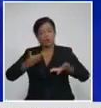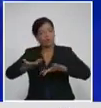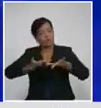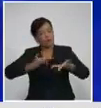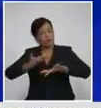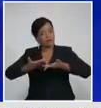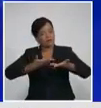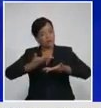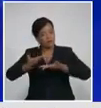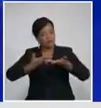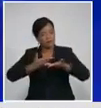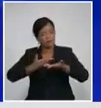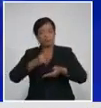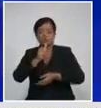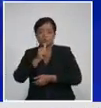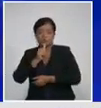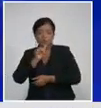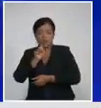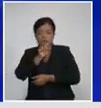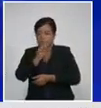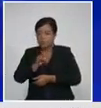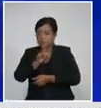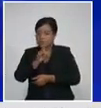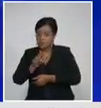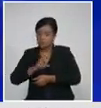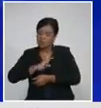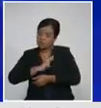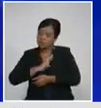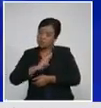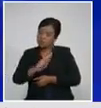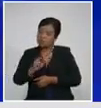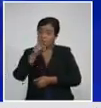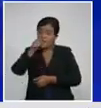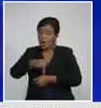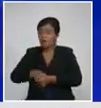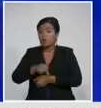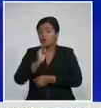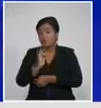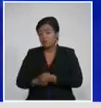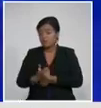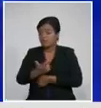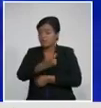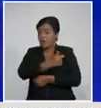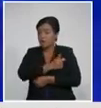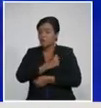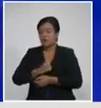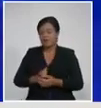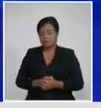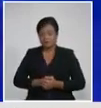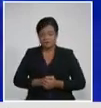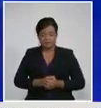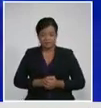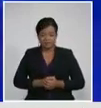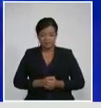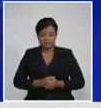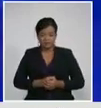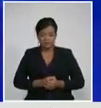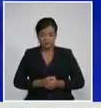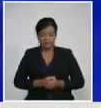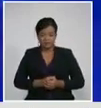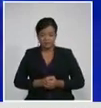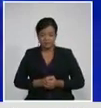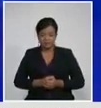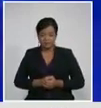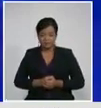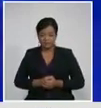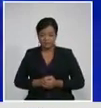criterios y opiniones sobre el estado actual de la ruta que se ha trazado en el proceso de vacunación masiva anti-COVID-19,